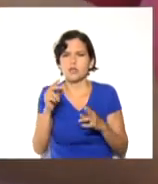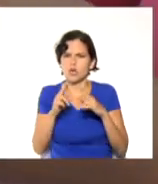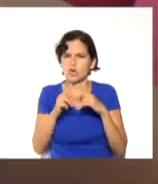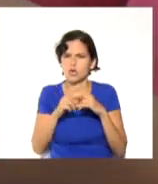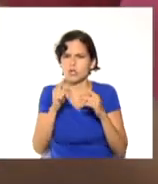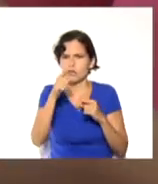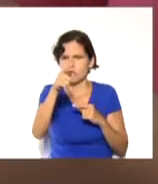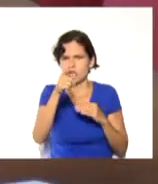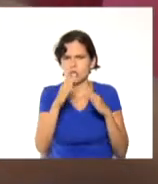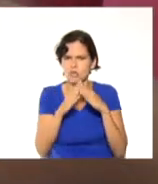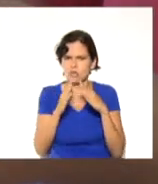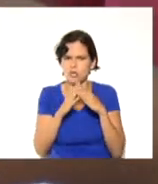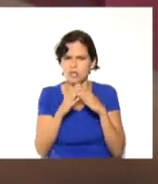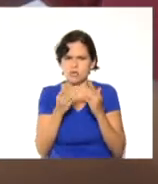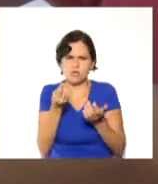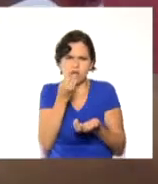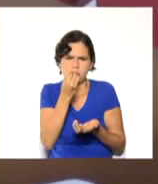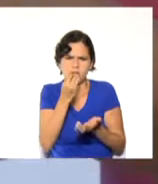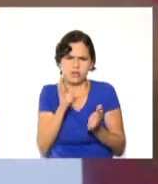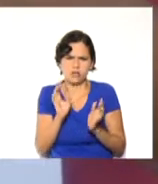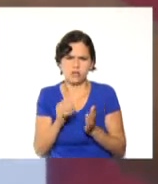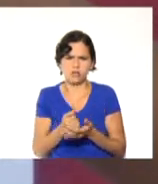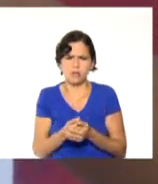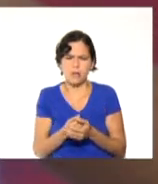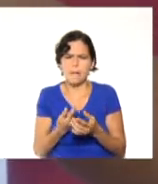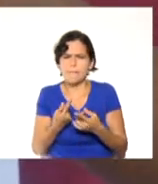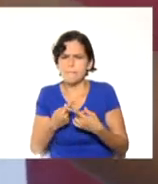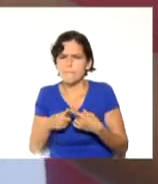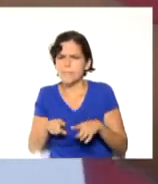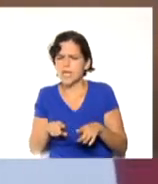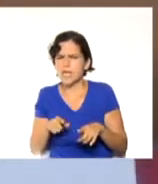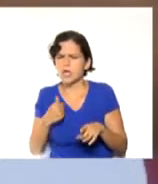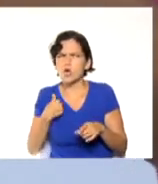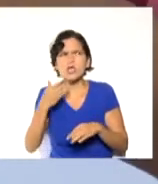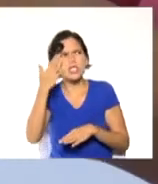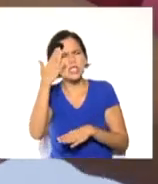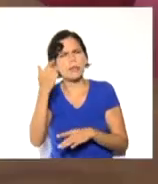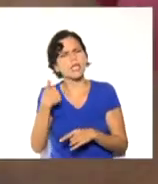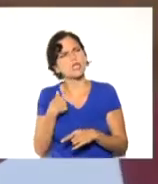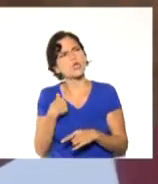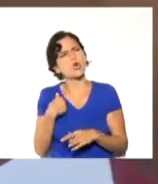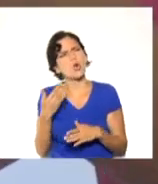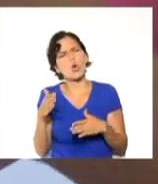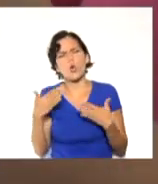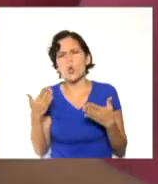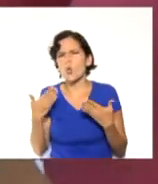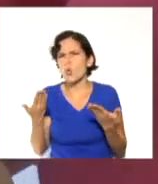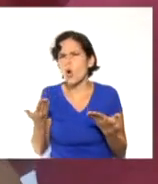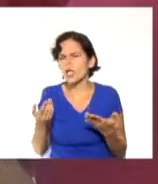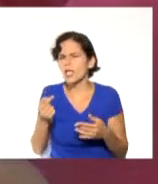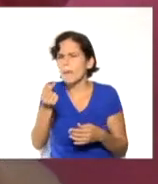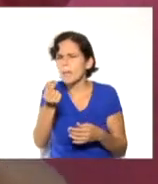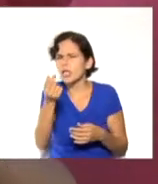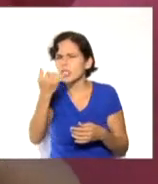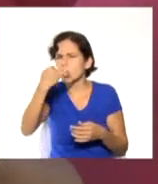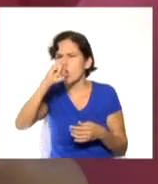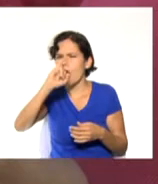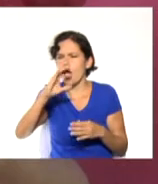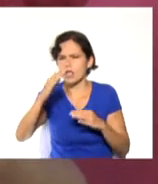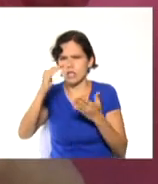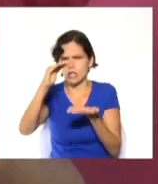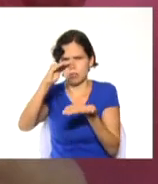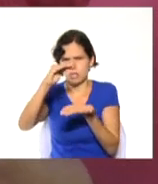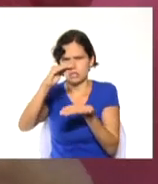sus hogares, un alimento. Pero, ¿sabré yo exactamente cuántas partículas hay en este